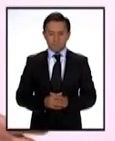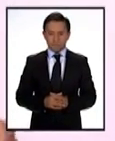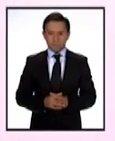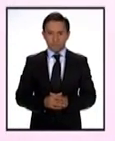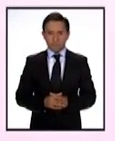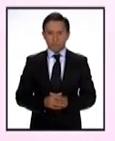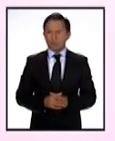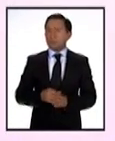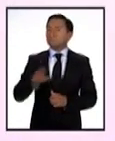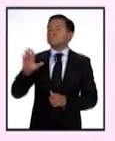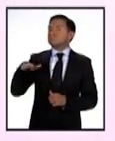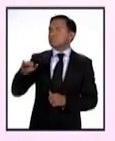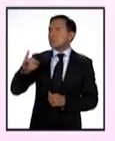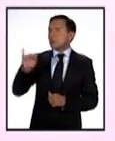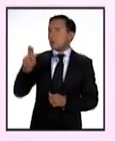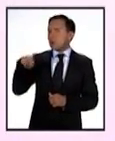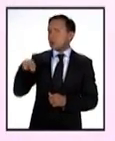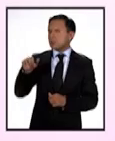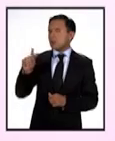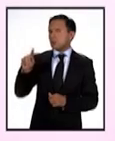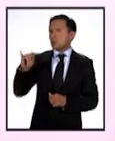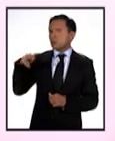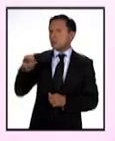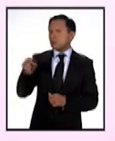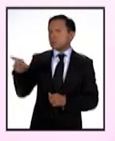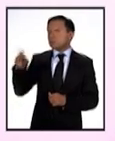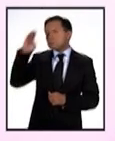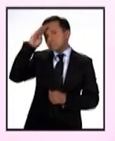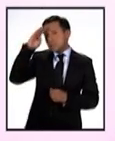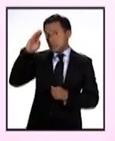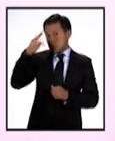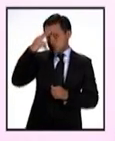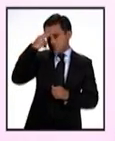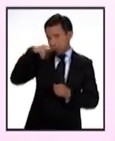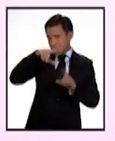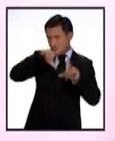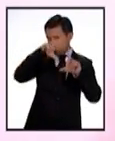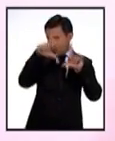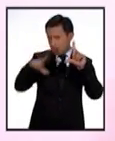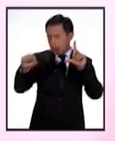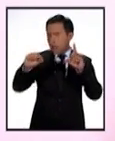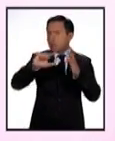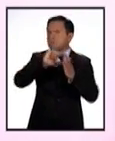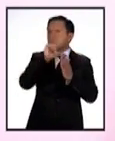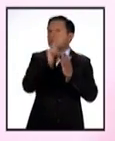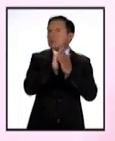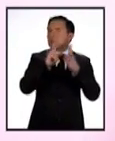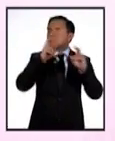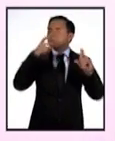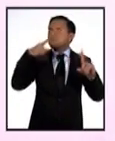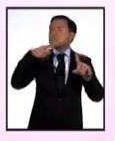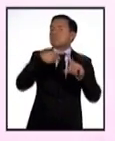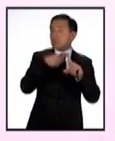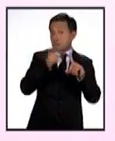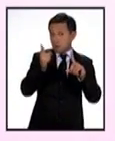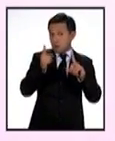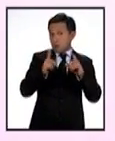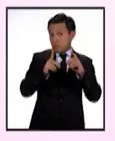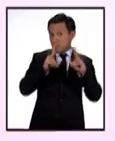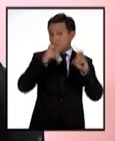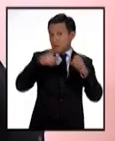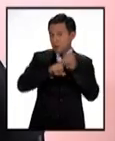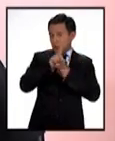Juan Antonio, en términos de lo que puede considerarse la legislación en nuestro país, ¿cómo nos encontramos en relación a este problema del